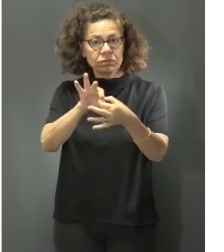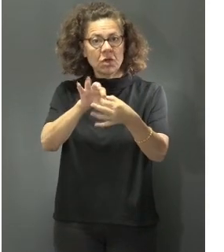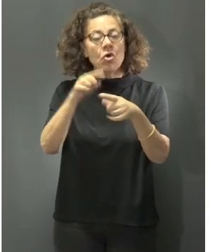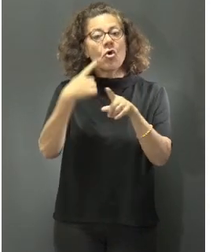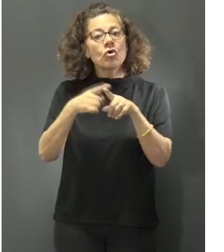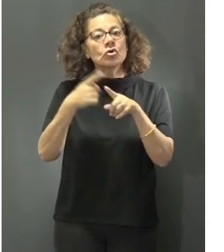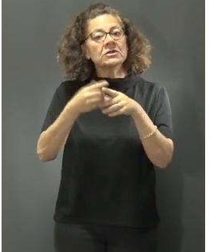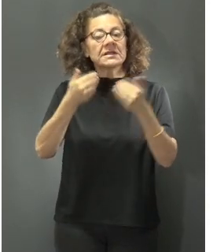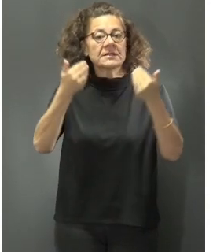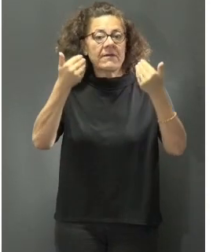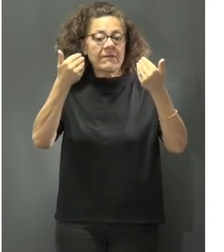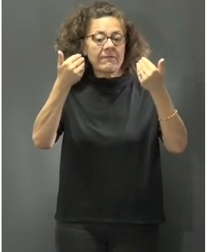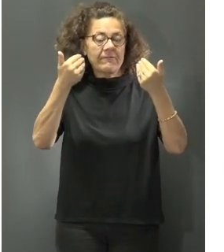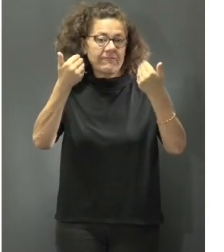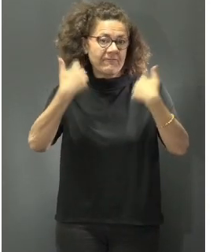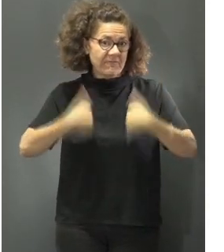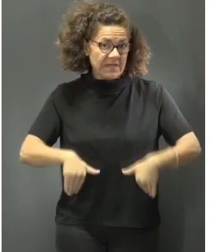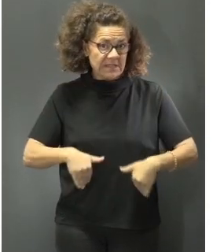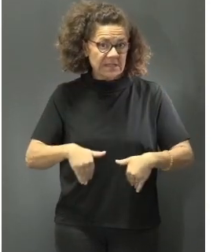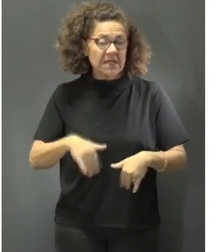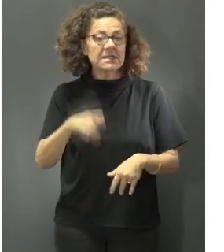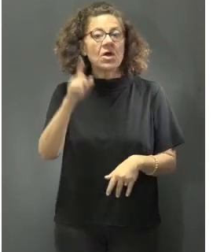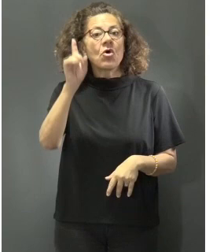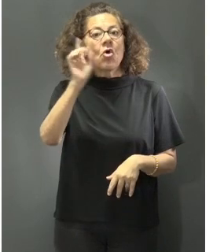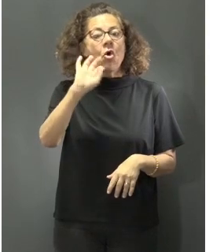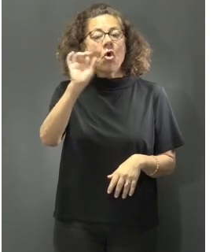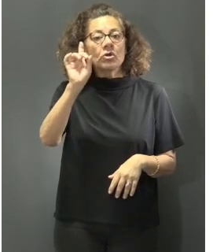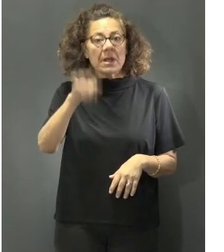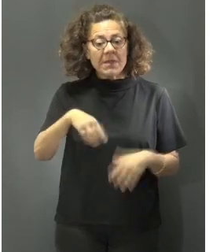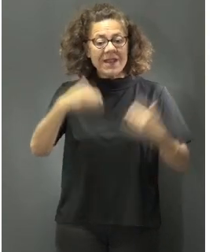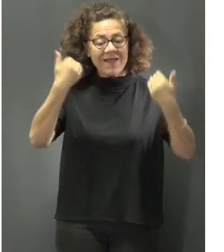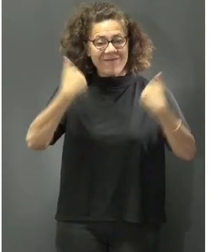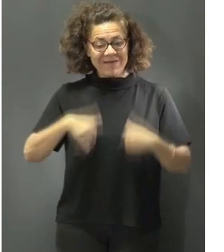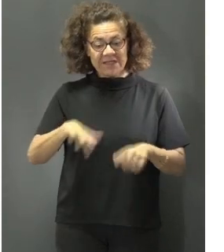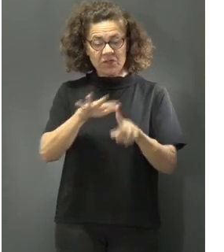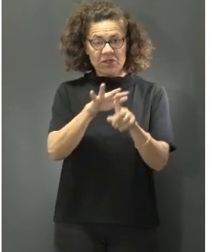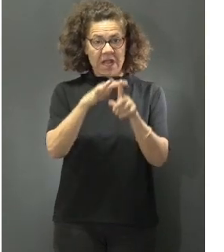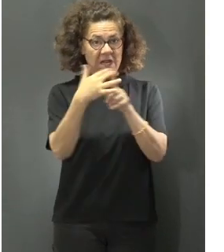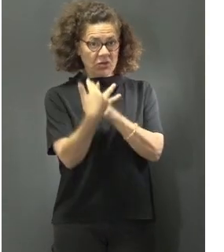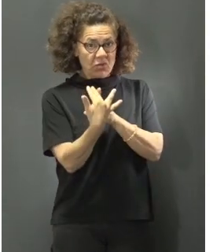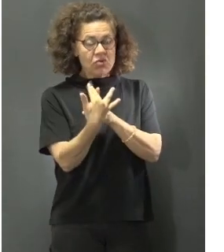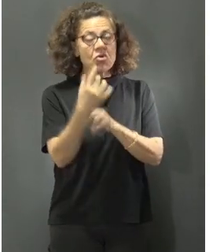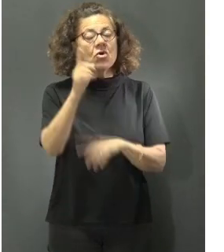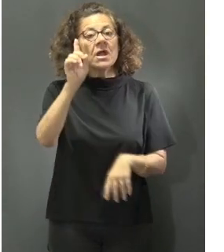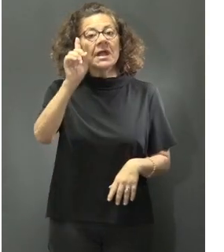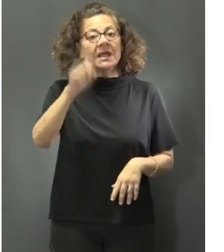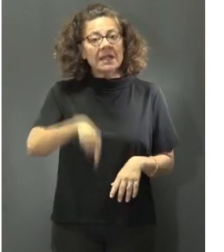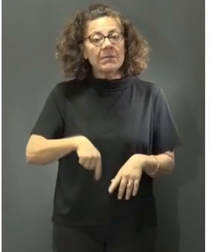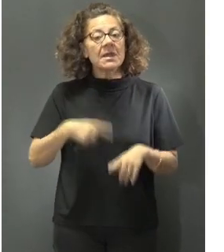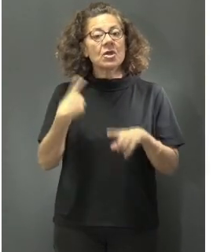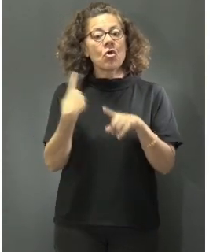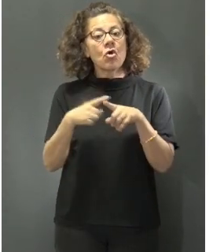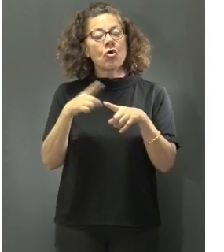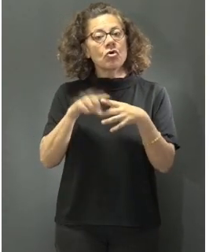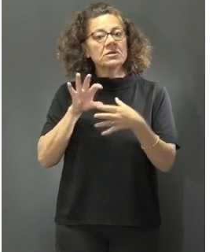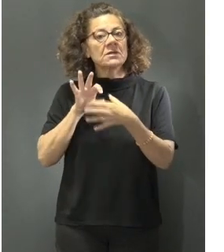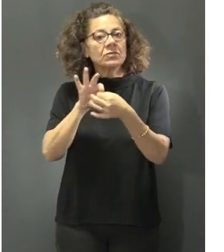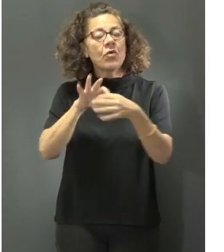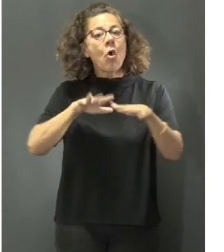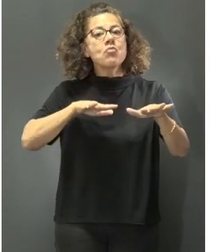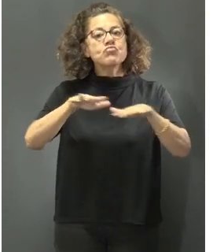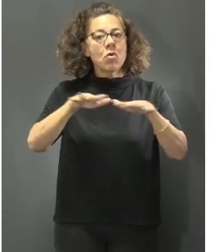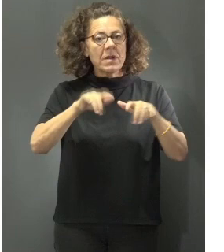aspectos físicos, tanto con aspectos físicos del entorno como aspectos referidos a la movilidad